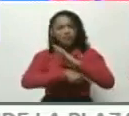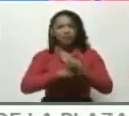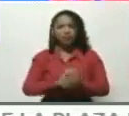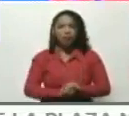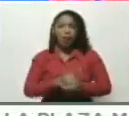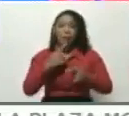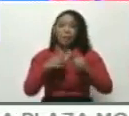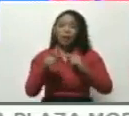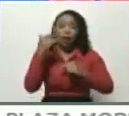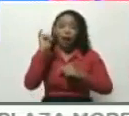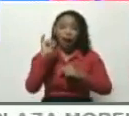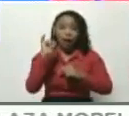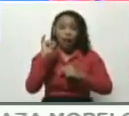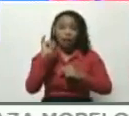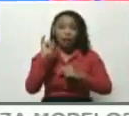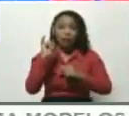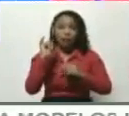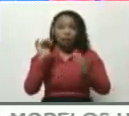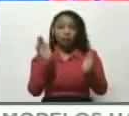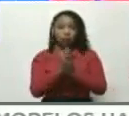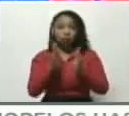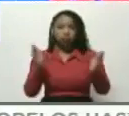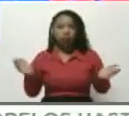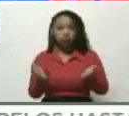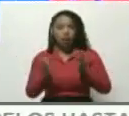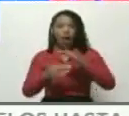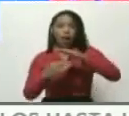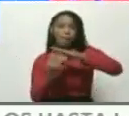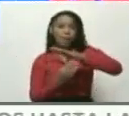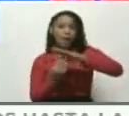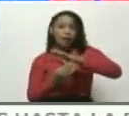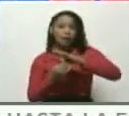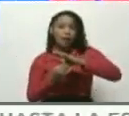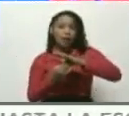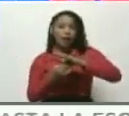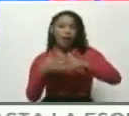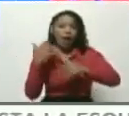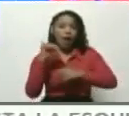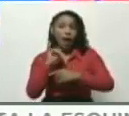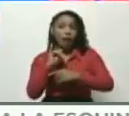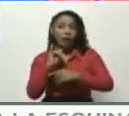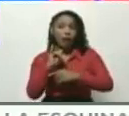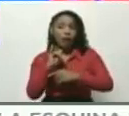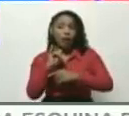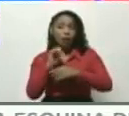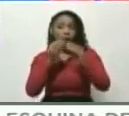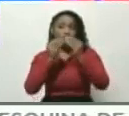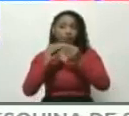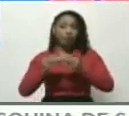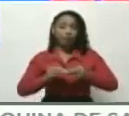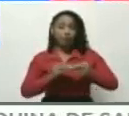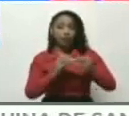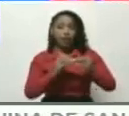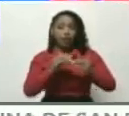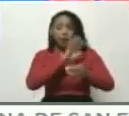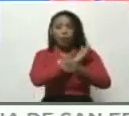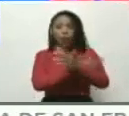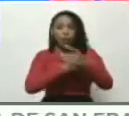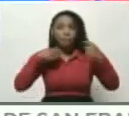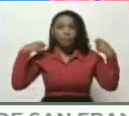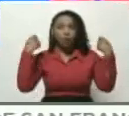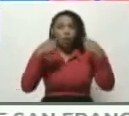pero que está cimentada en las bases, que está cimentado en la consolidación del poder